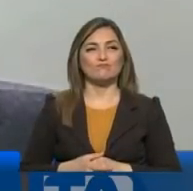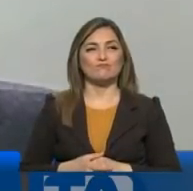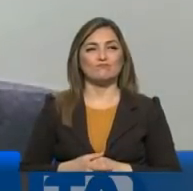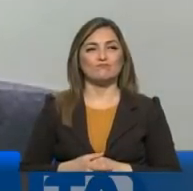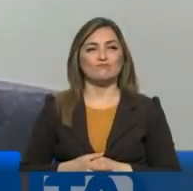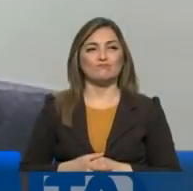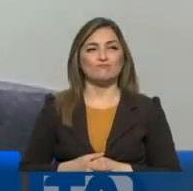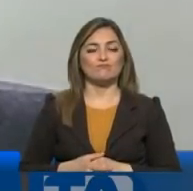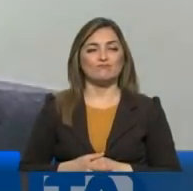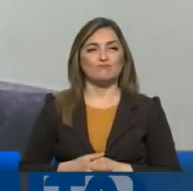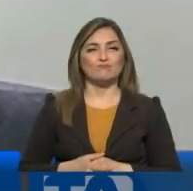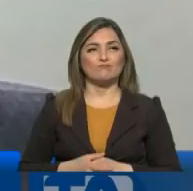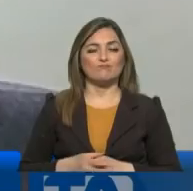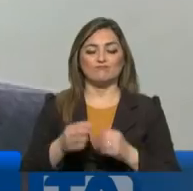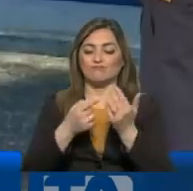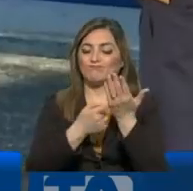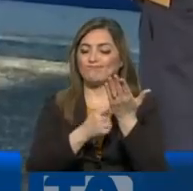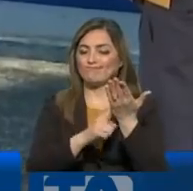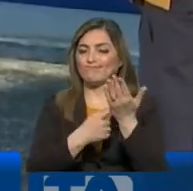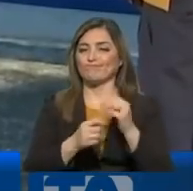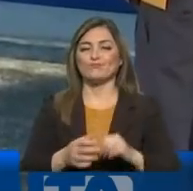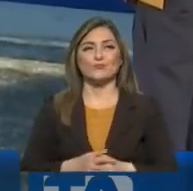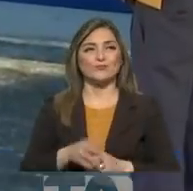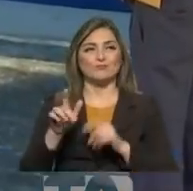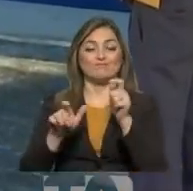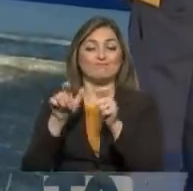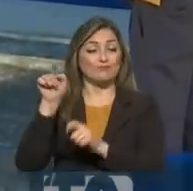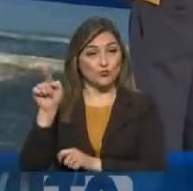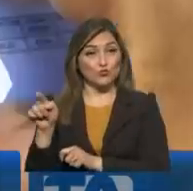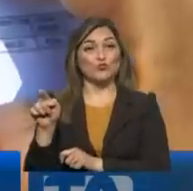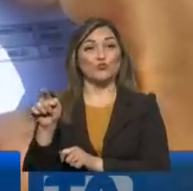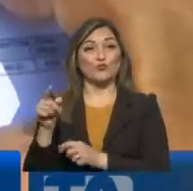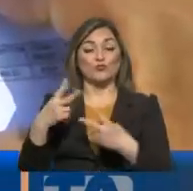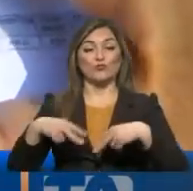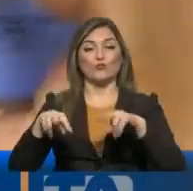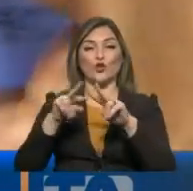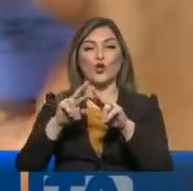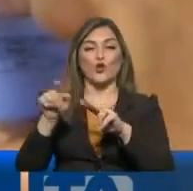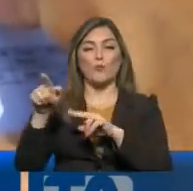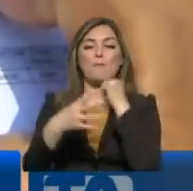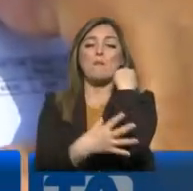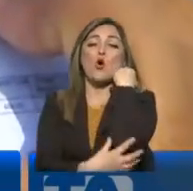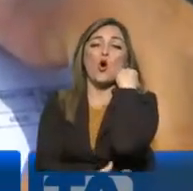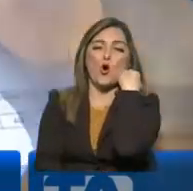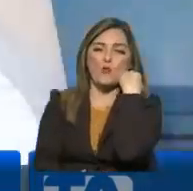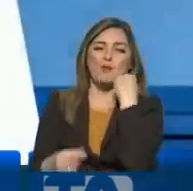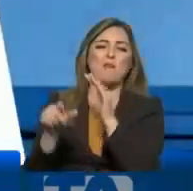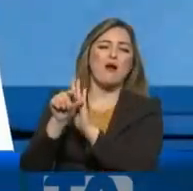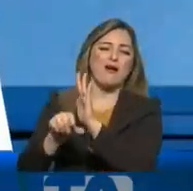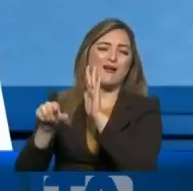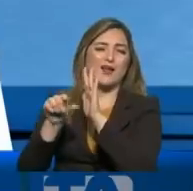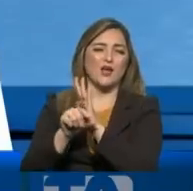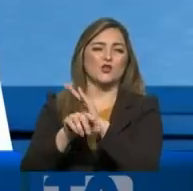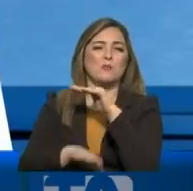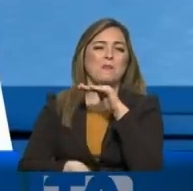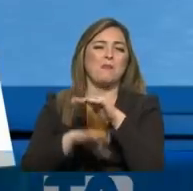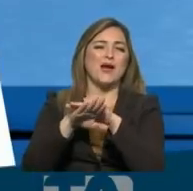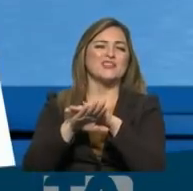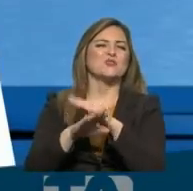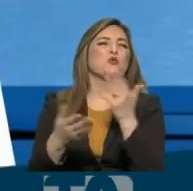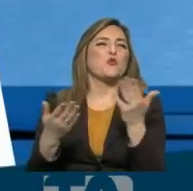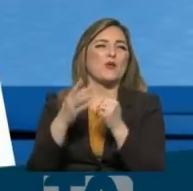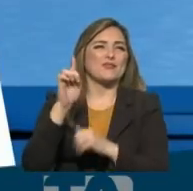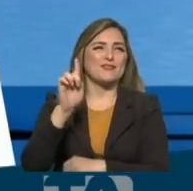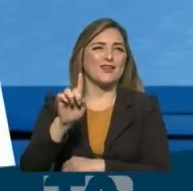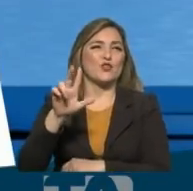tiene que definitivamente analizarlo. Para los clientes que están bajo la tarifa de la dignidad, el consumo debe ser no mayor de